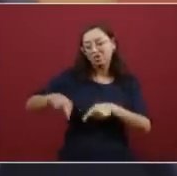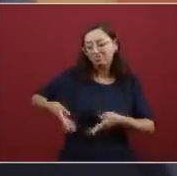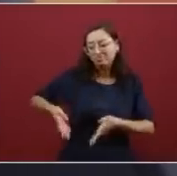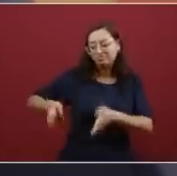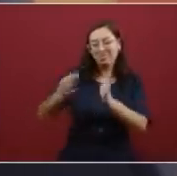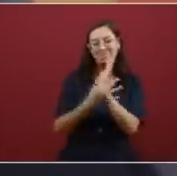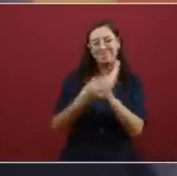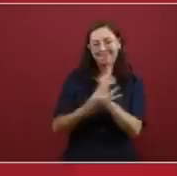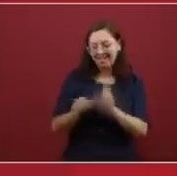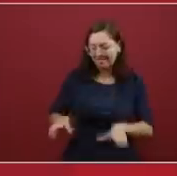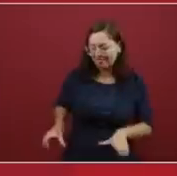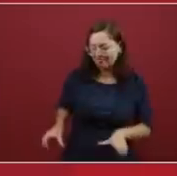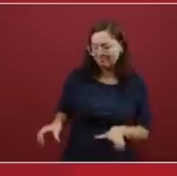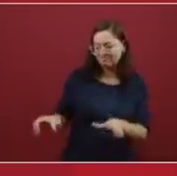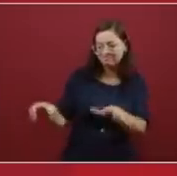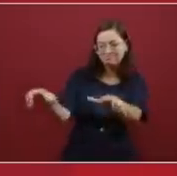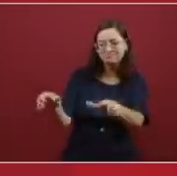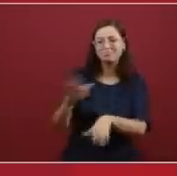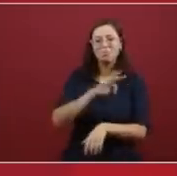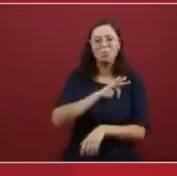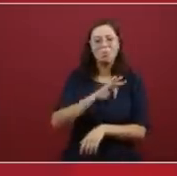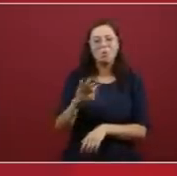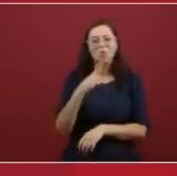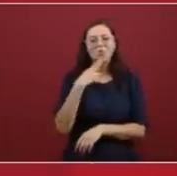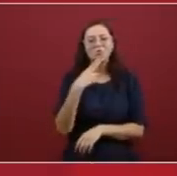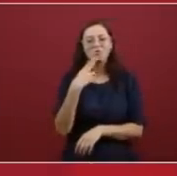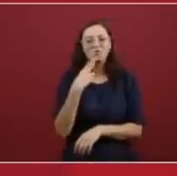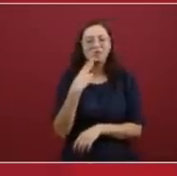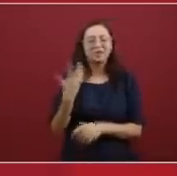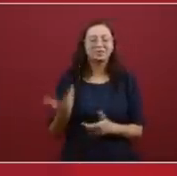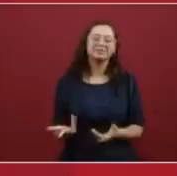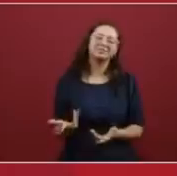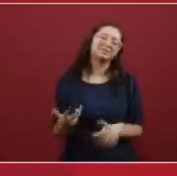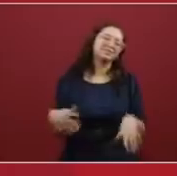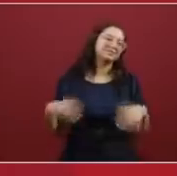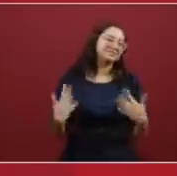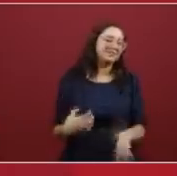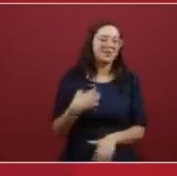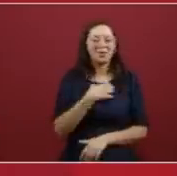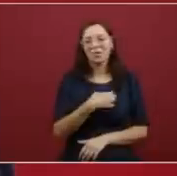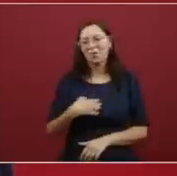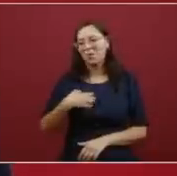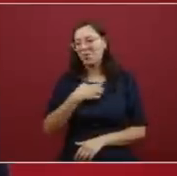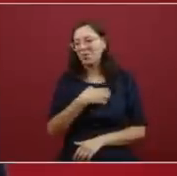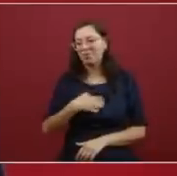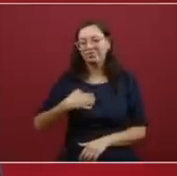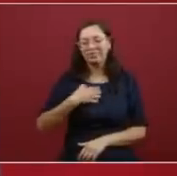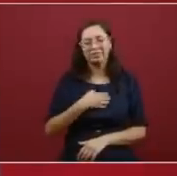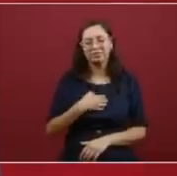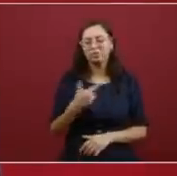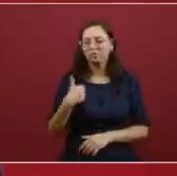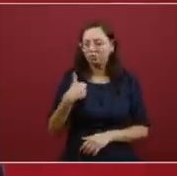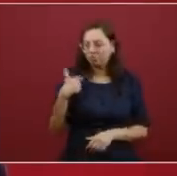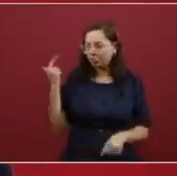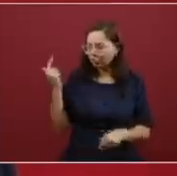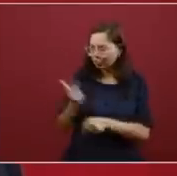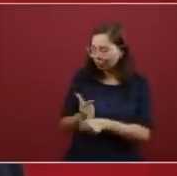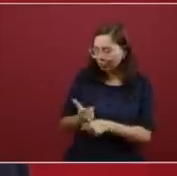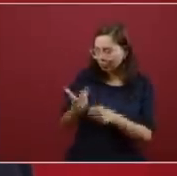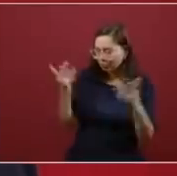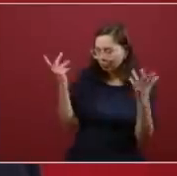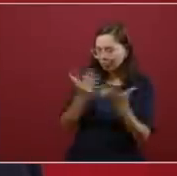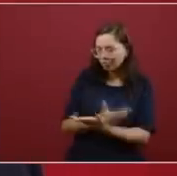Yo les comentaba que me puse muy contento cuando supe